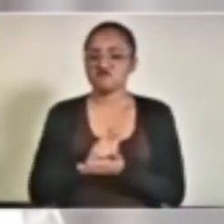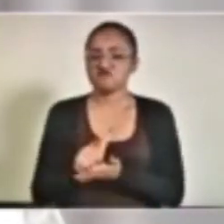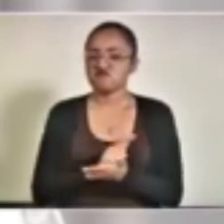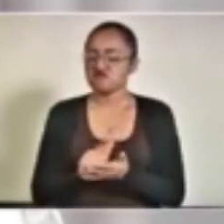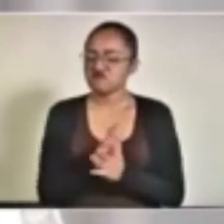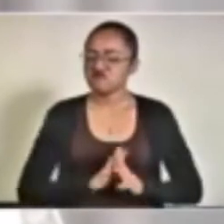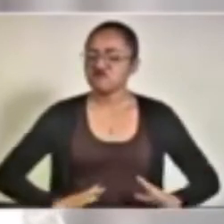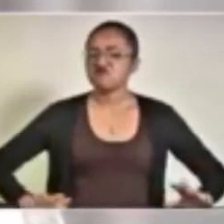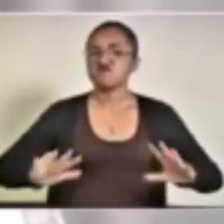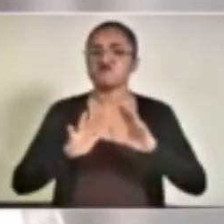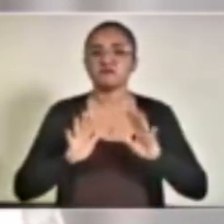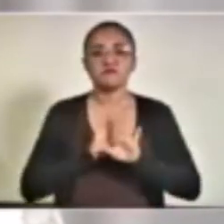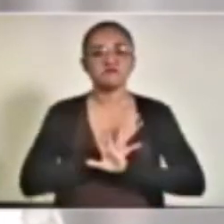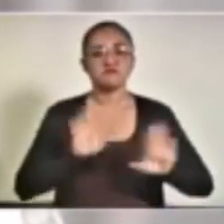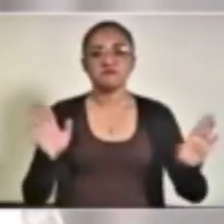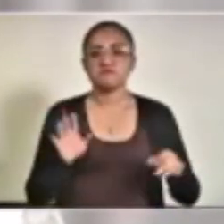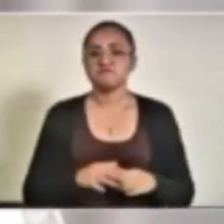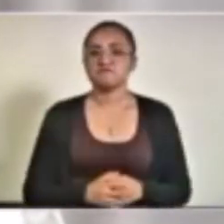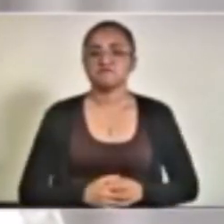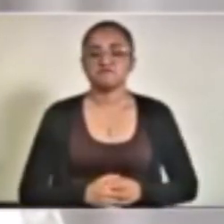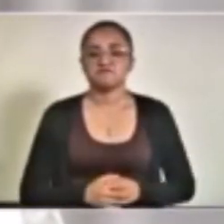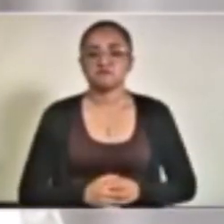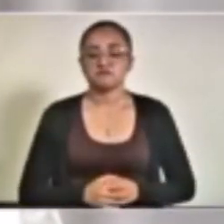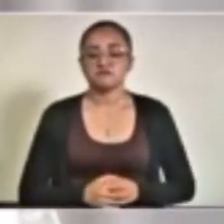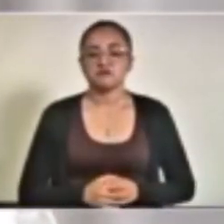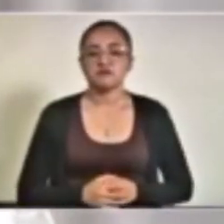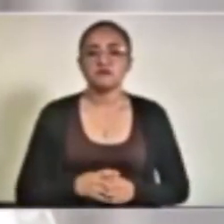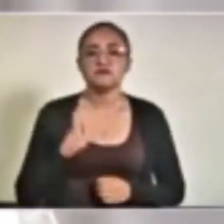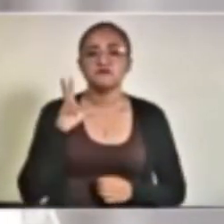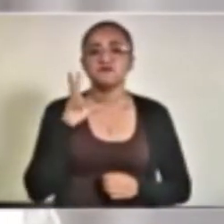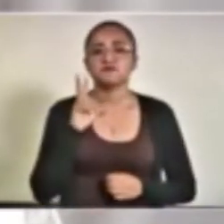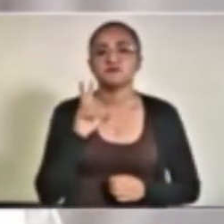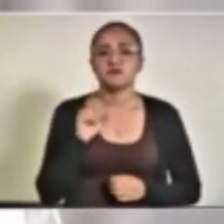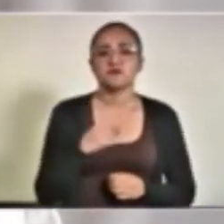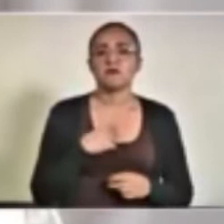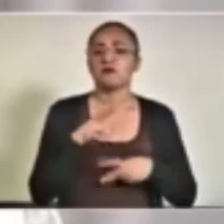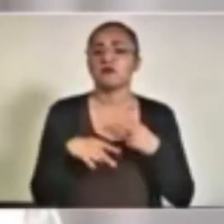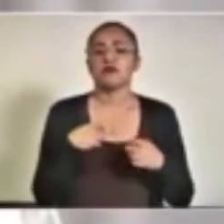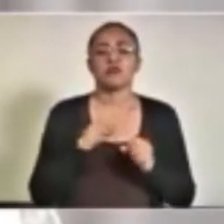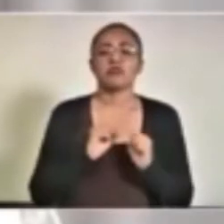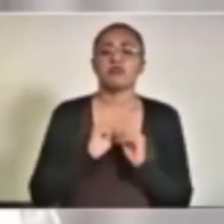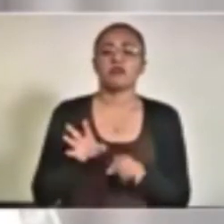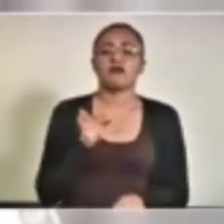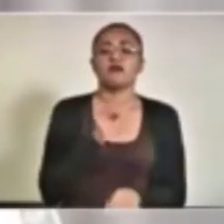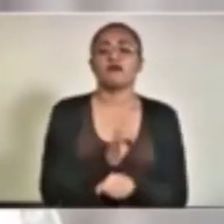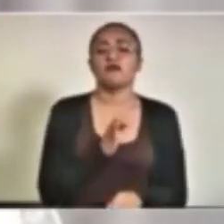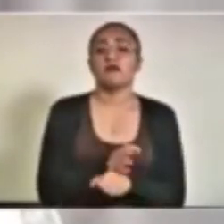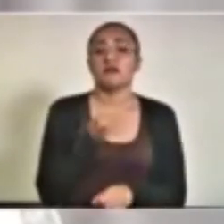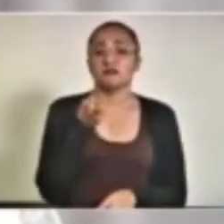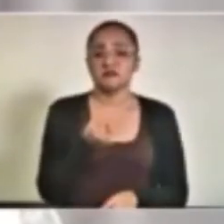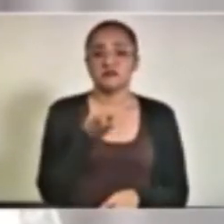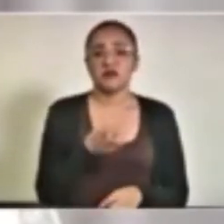el operativo de limpia y no vamos a dejar que esto